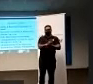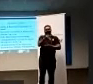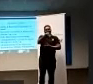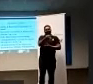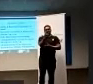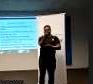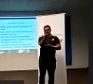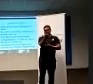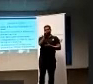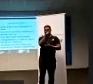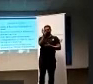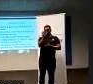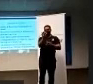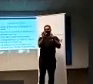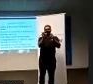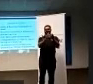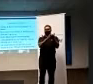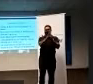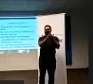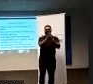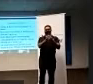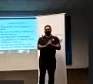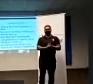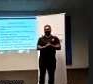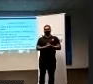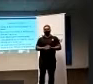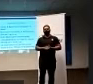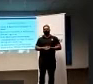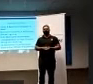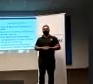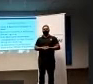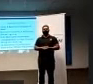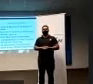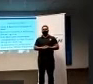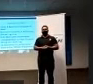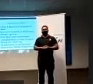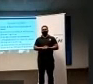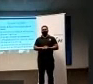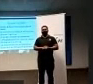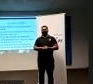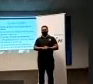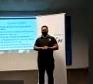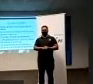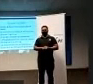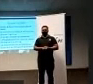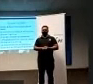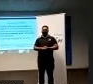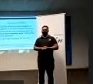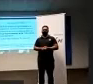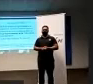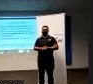grupo que usó 3 microgramos y 98% para aquellos que usaron 6 microgramos. Siguiente.